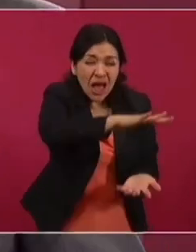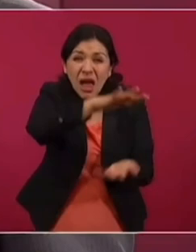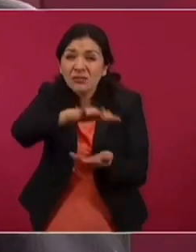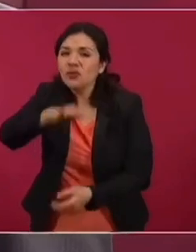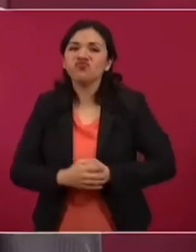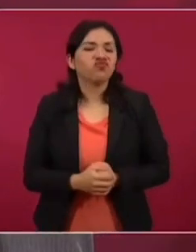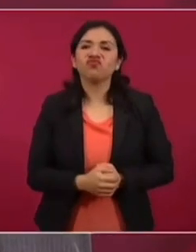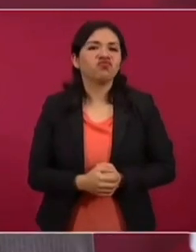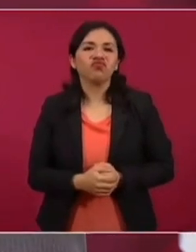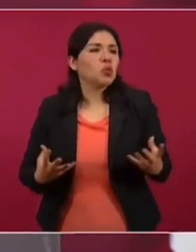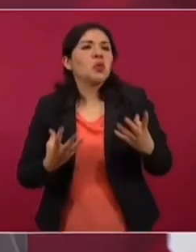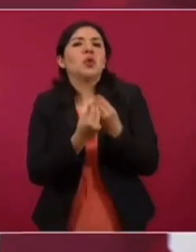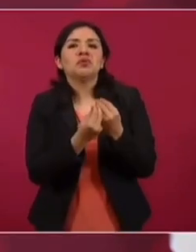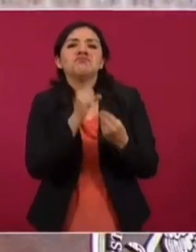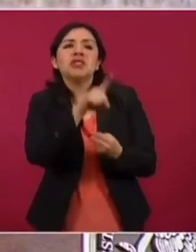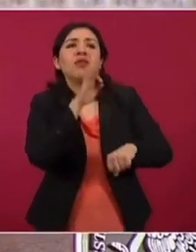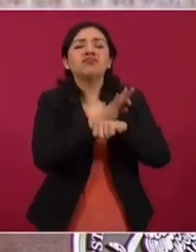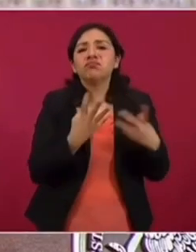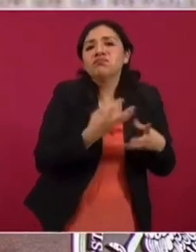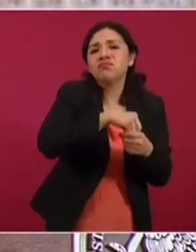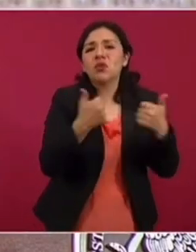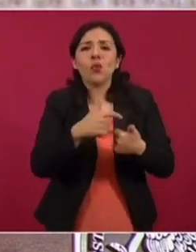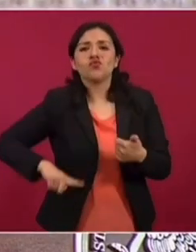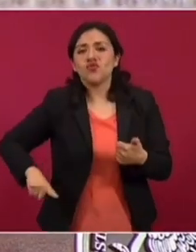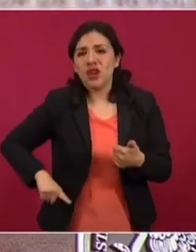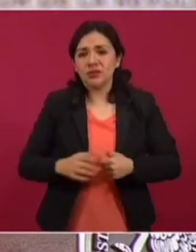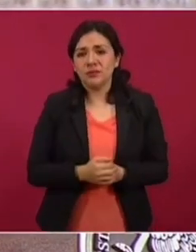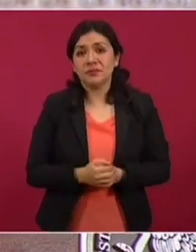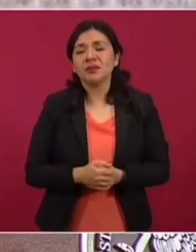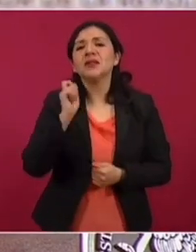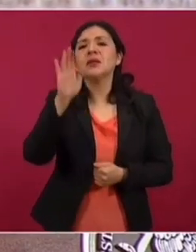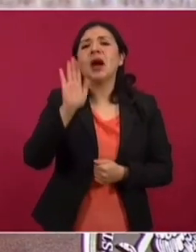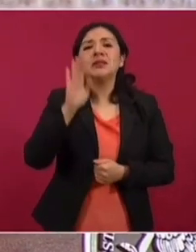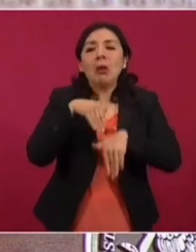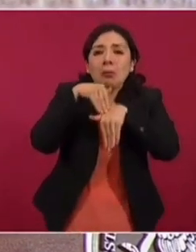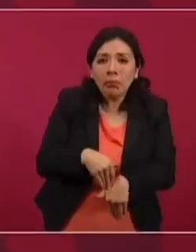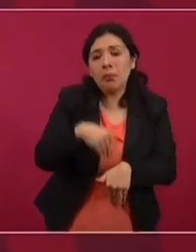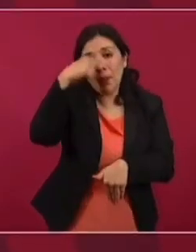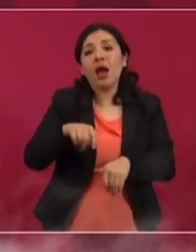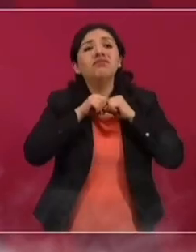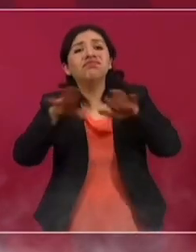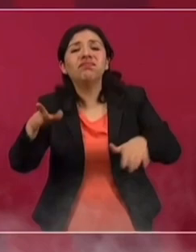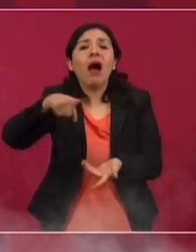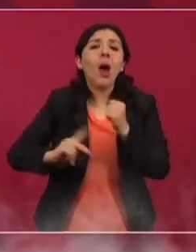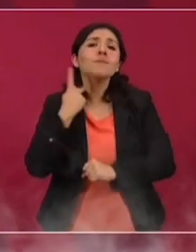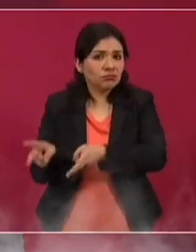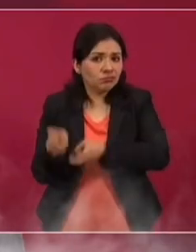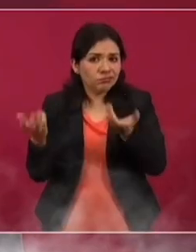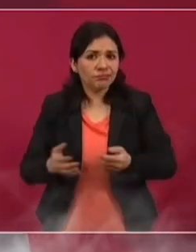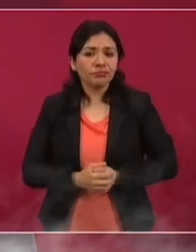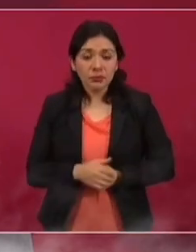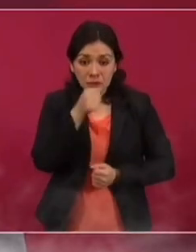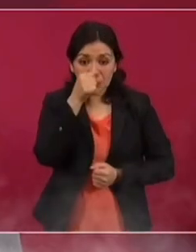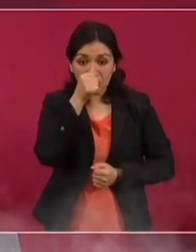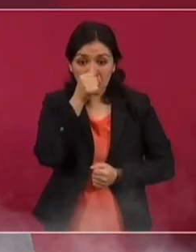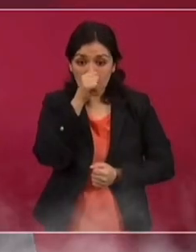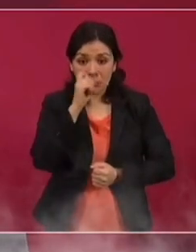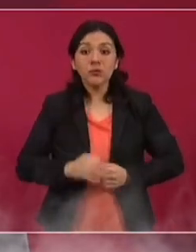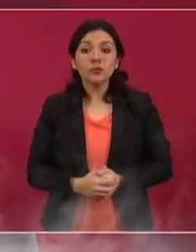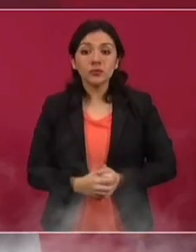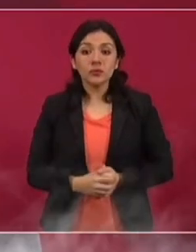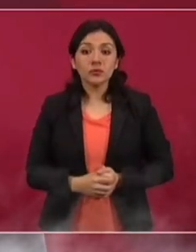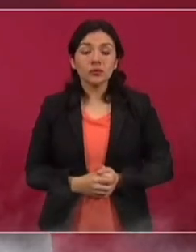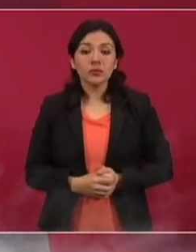se sumó, se adhirió, fueron correas de transmisión de una política de saqueo. Sirvieron